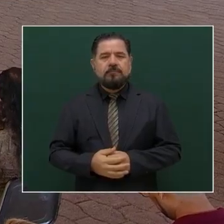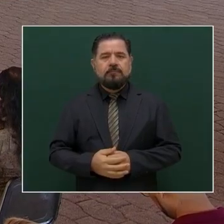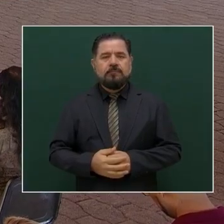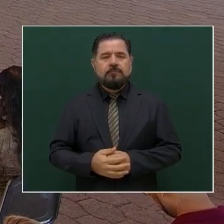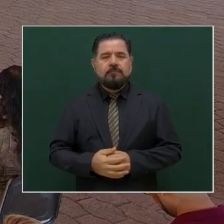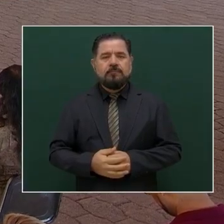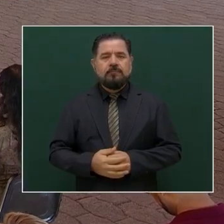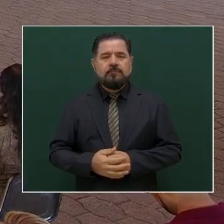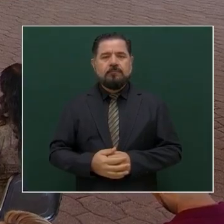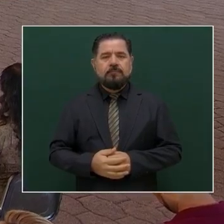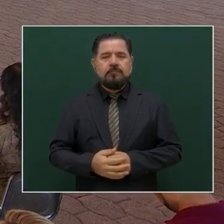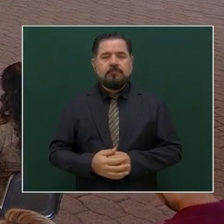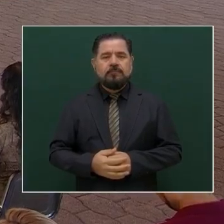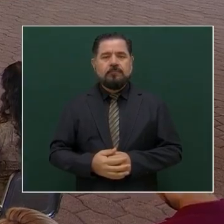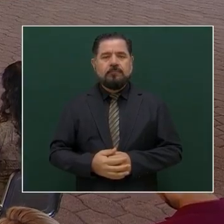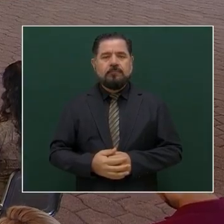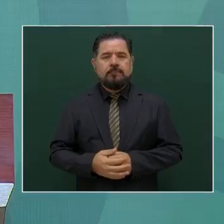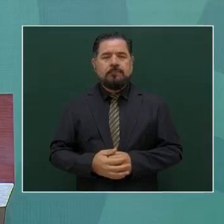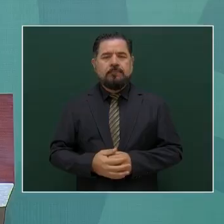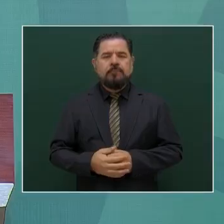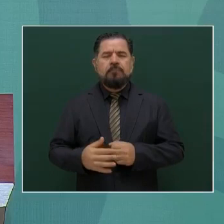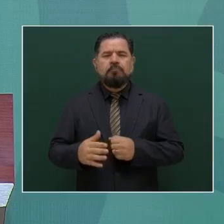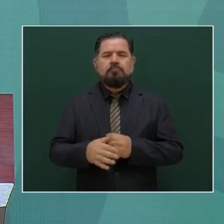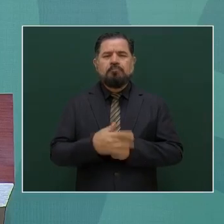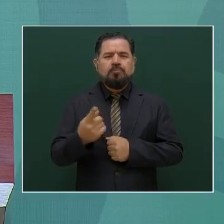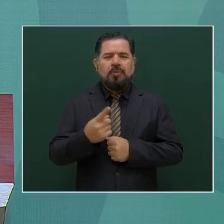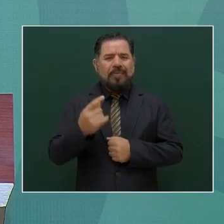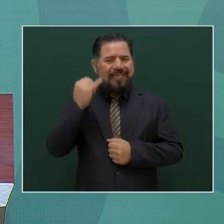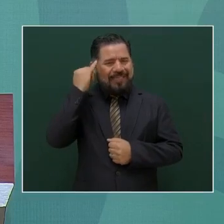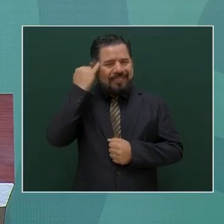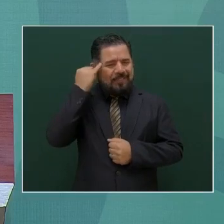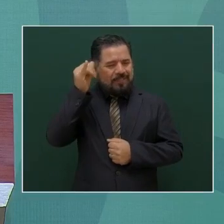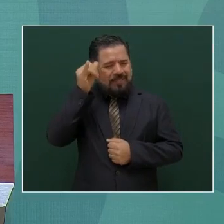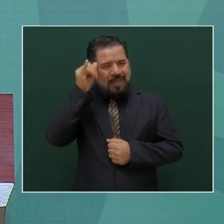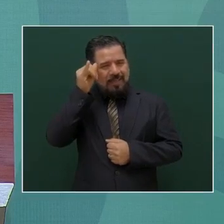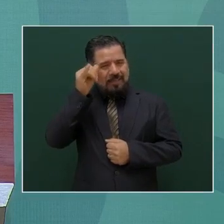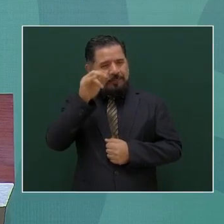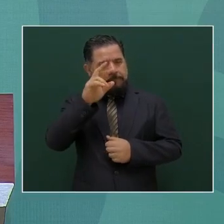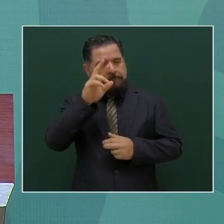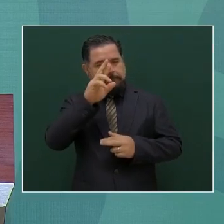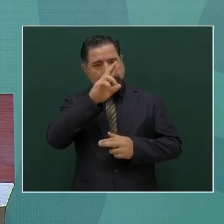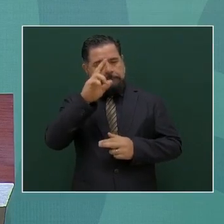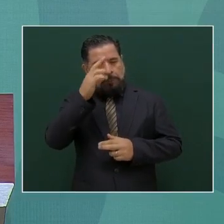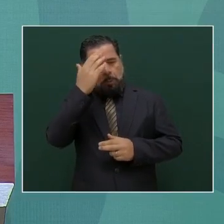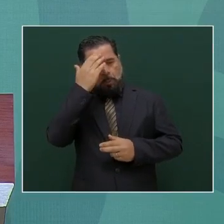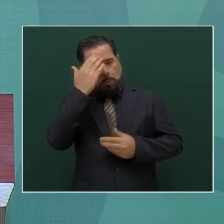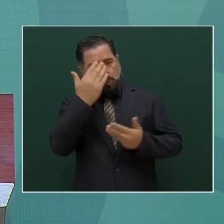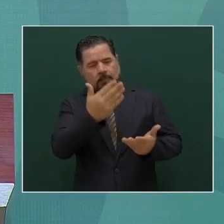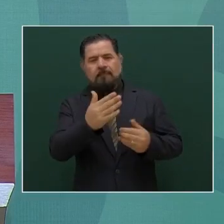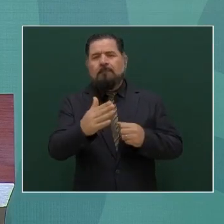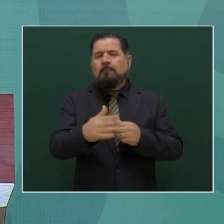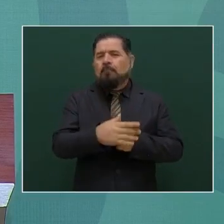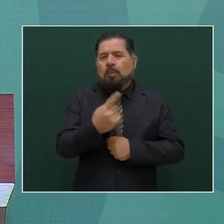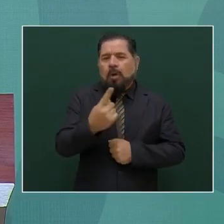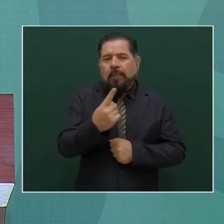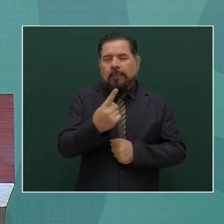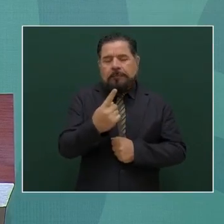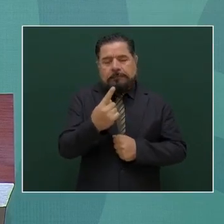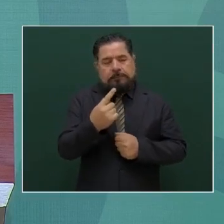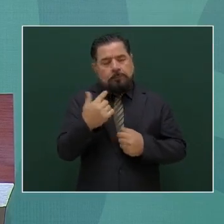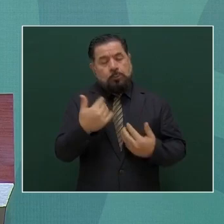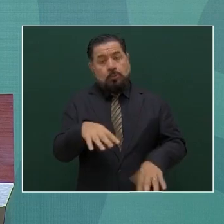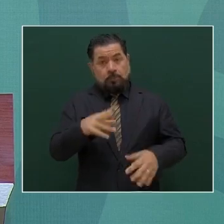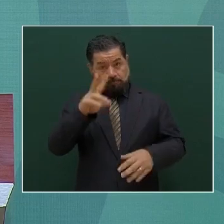tanto reconocimiento a los pueblos yaquis por varias razones. Primero, porque le tenemos